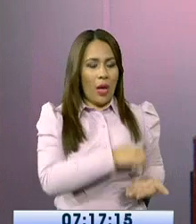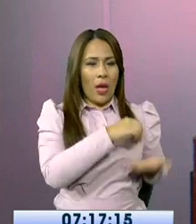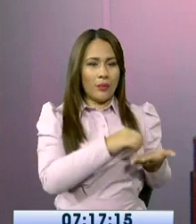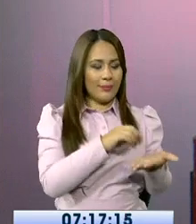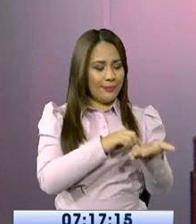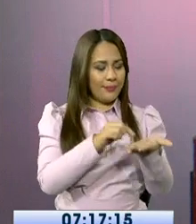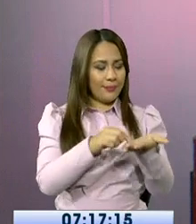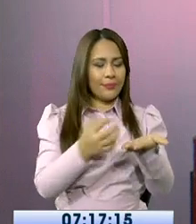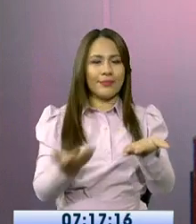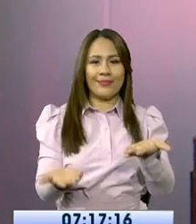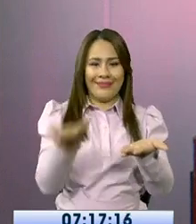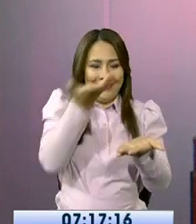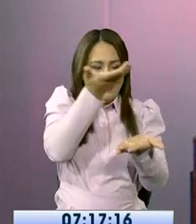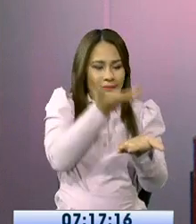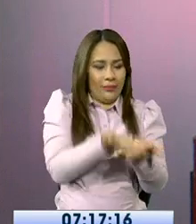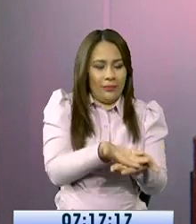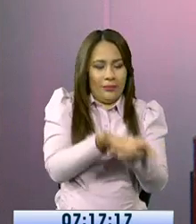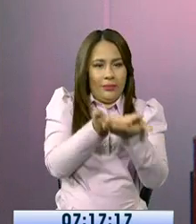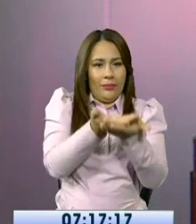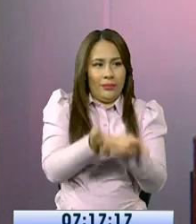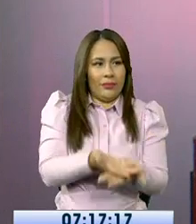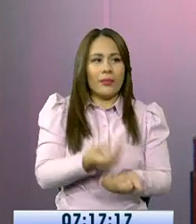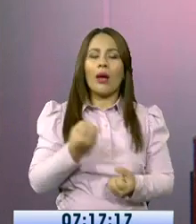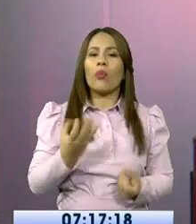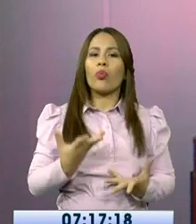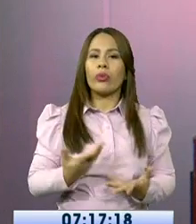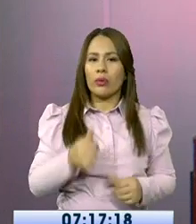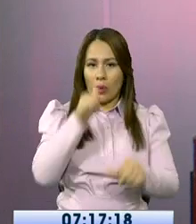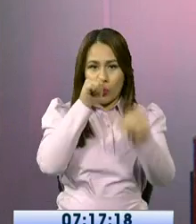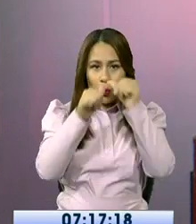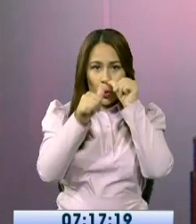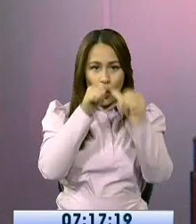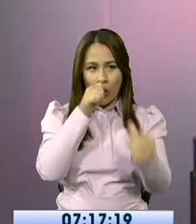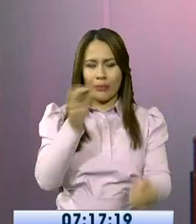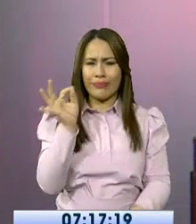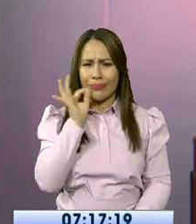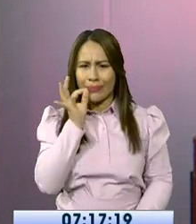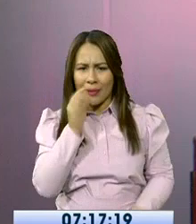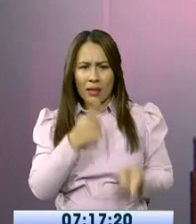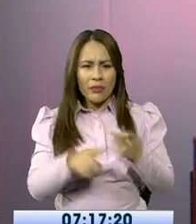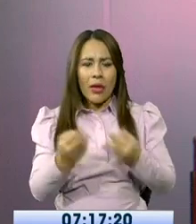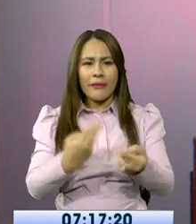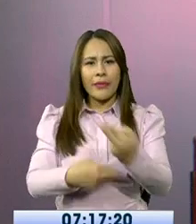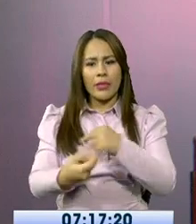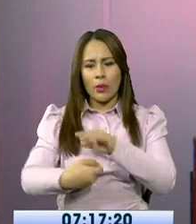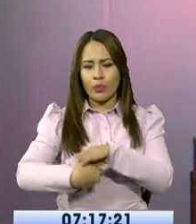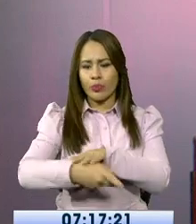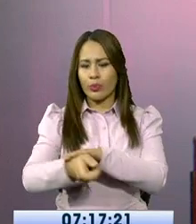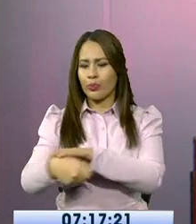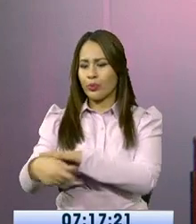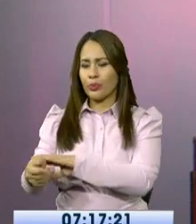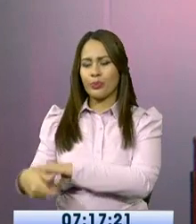digitales donde presumiblemente pesaba las dosis que posteriormente distribuía.